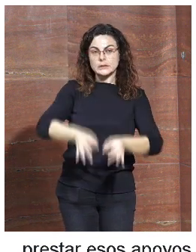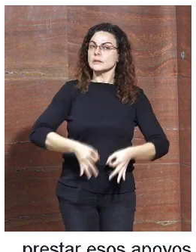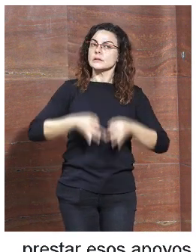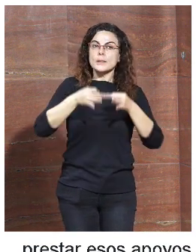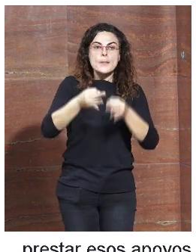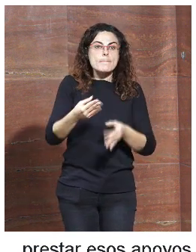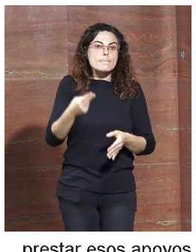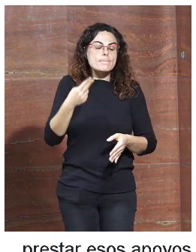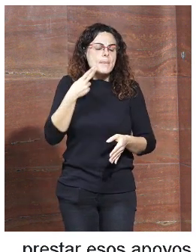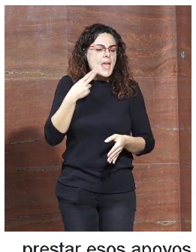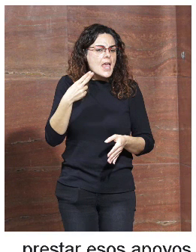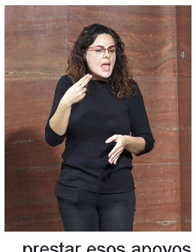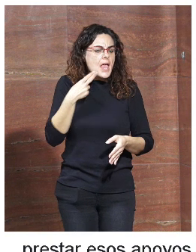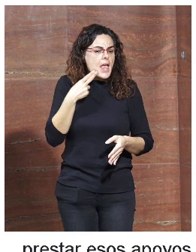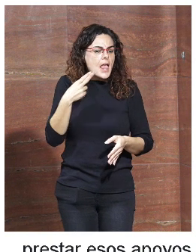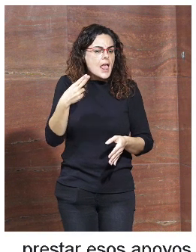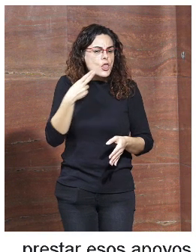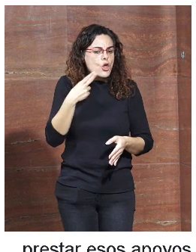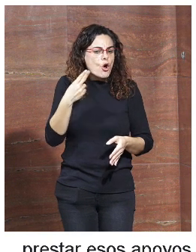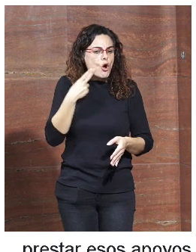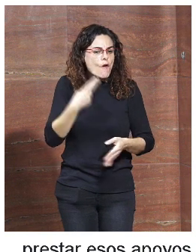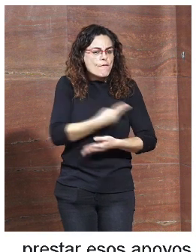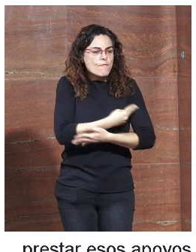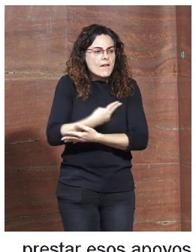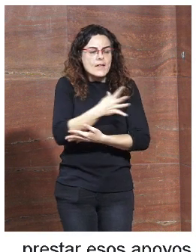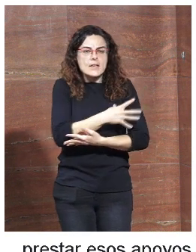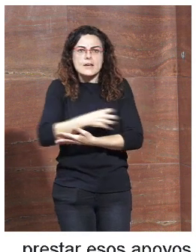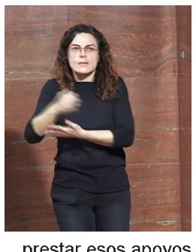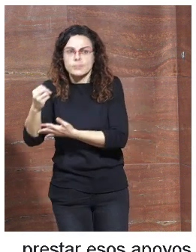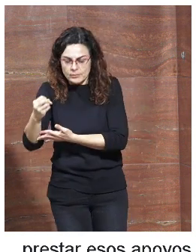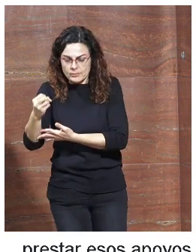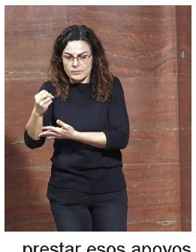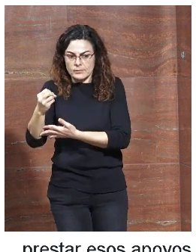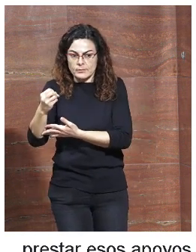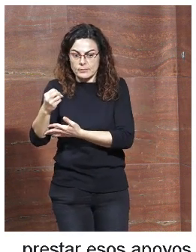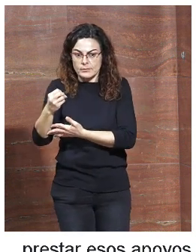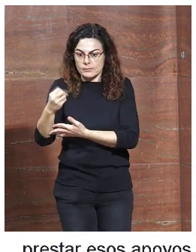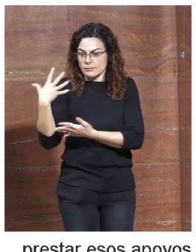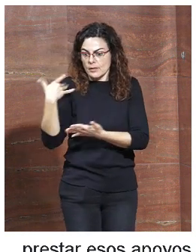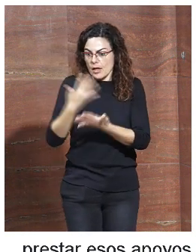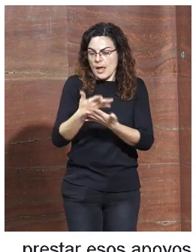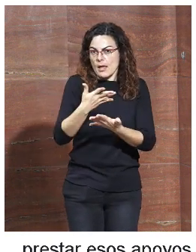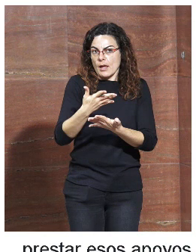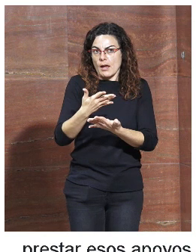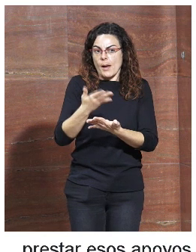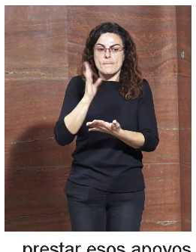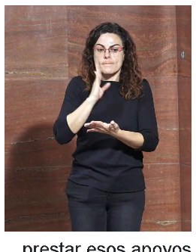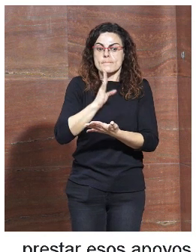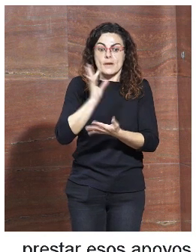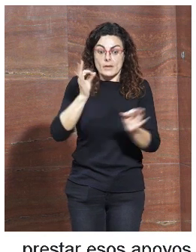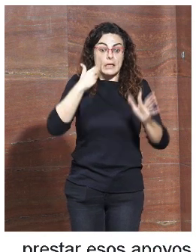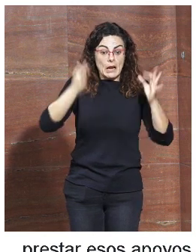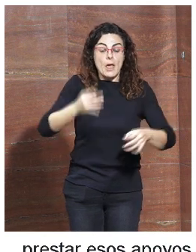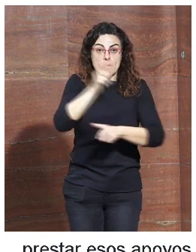un miedo terrible a que le quiten a los menores. Y es decir, es una realidad. A día de hoy se siguen retirando los menores a las mujeres